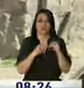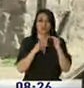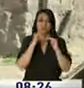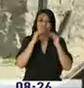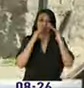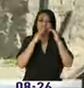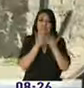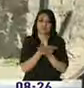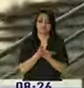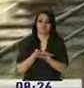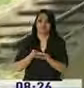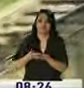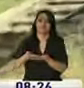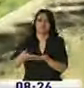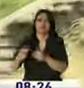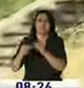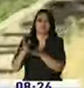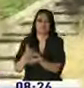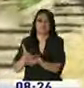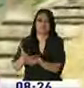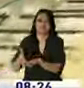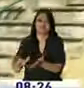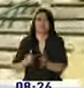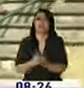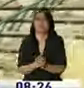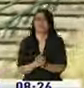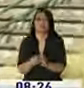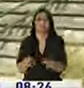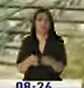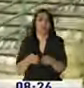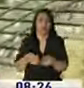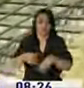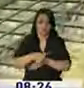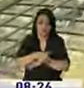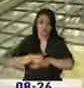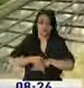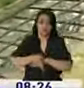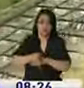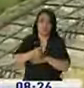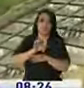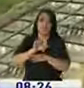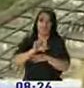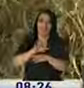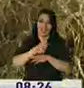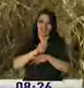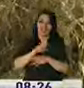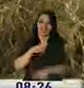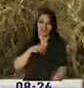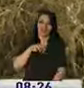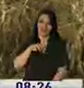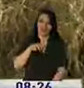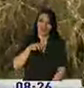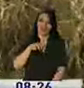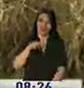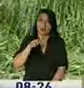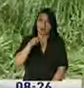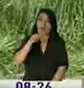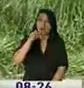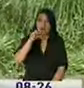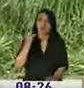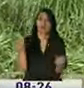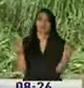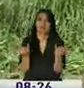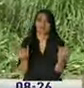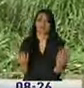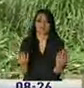es un desastre. A este inconveniente en el pasaje Ramón Egas, donde hay unas escalinatas, hay que sumarle que las hierbas